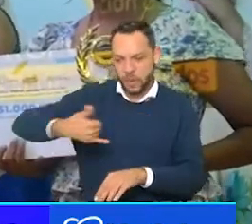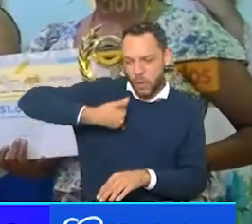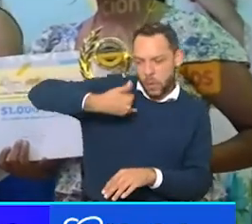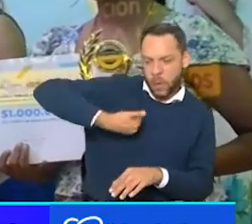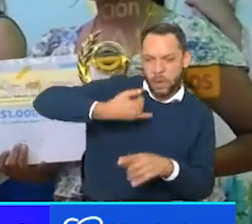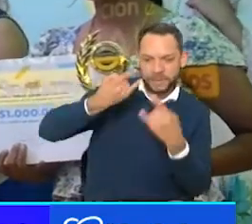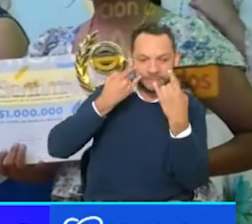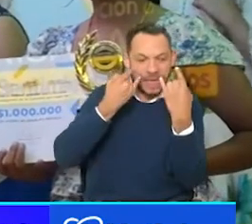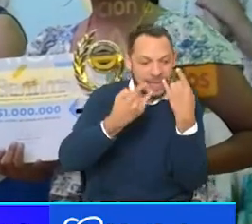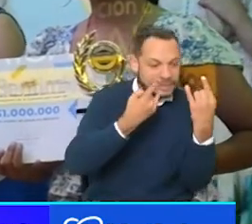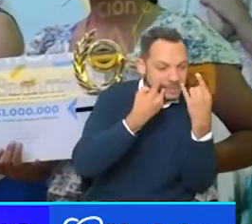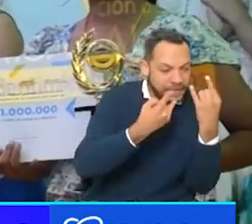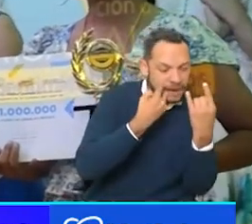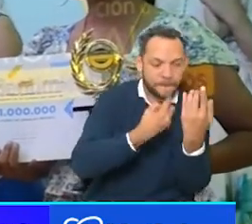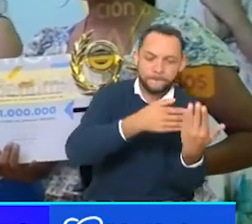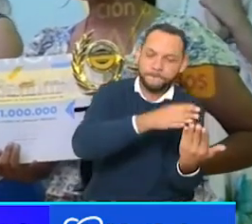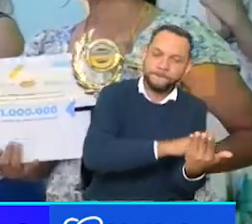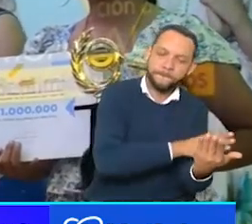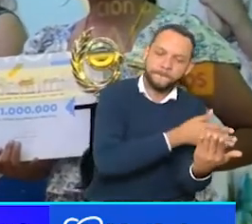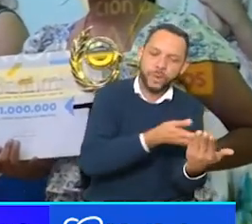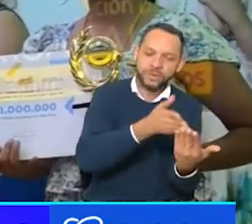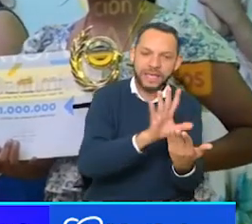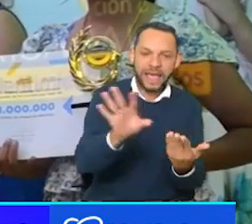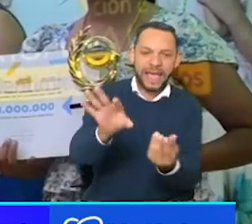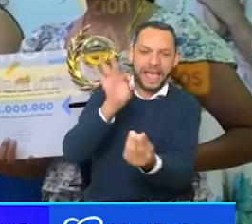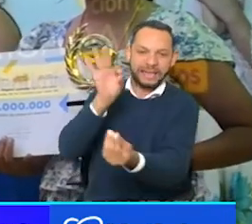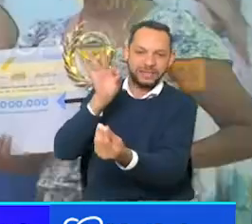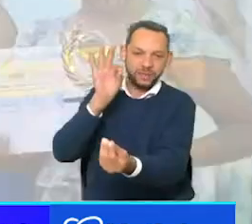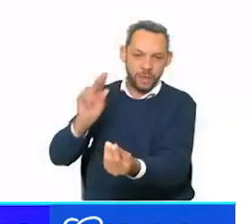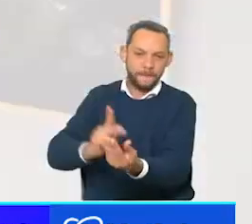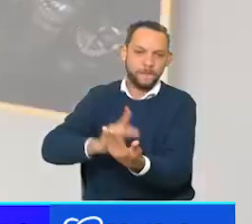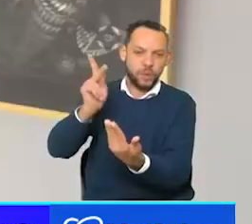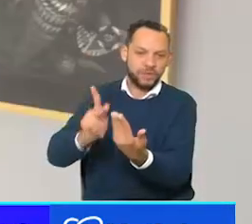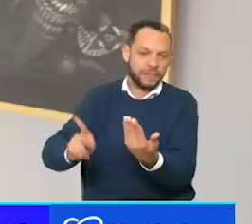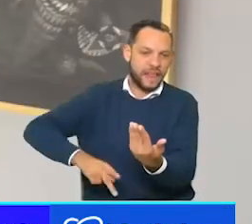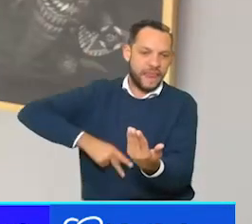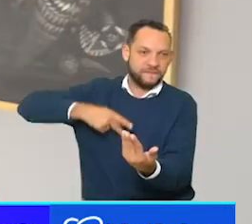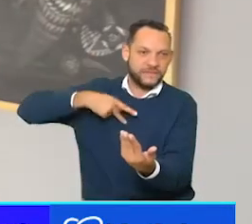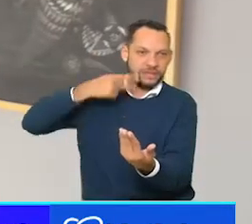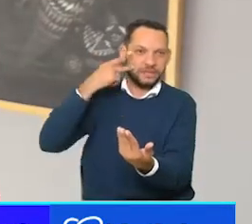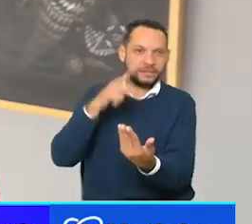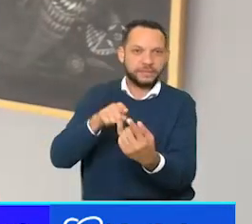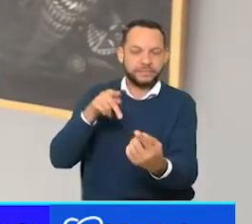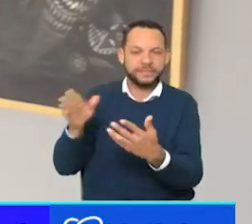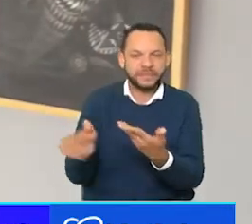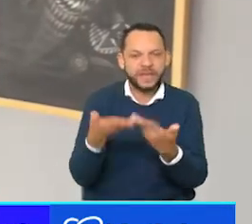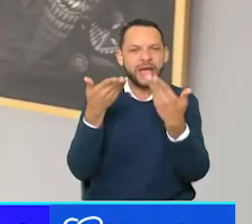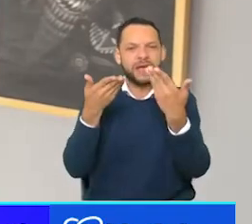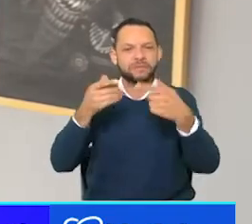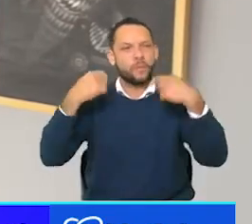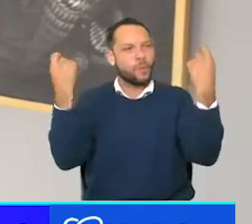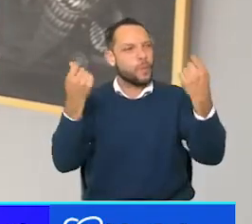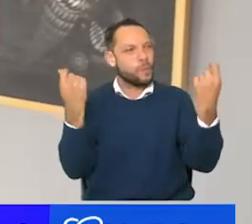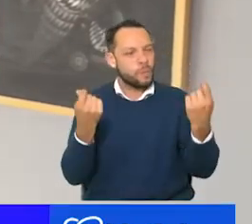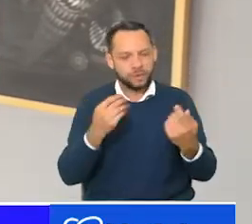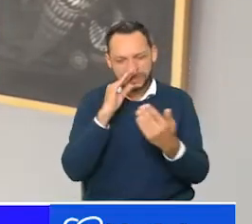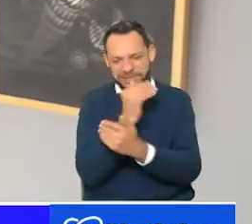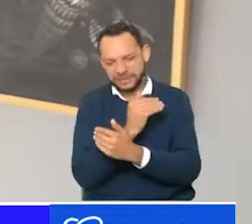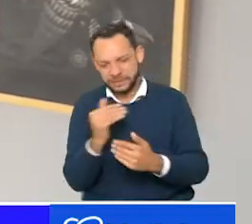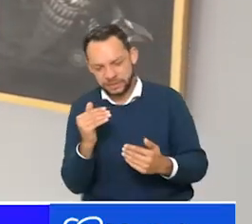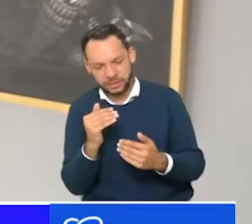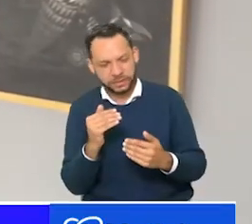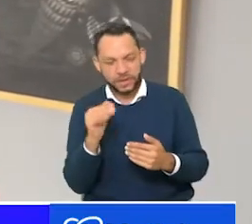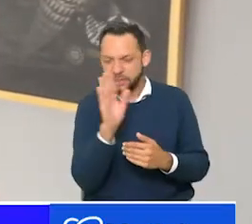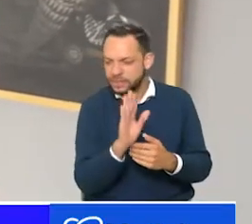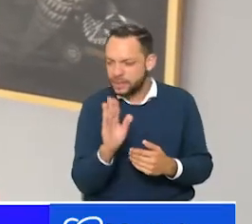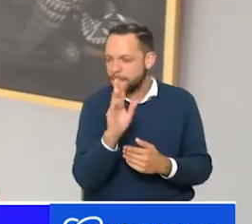la música y vean en ella una alternativa para su proyecto de vida. Esto nos ayuda a motivar a nuestros niños y niñas en todo el